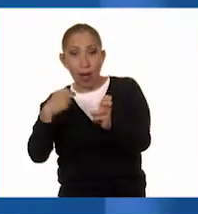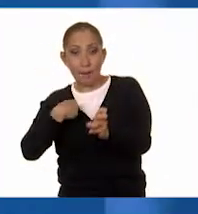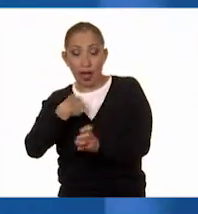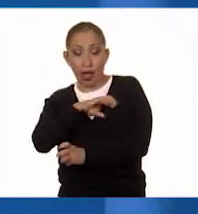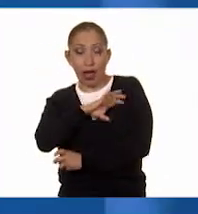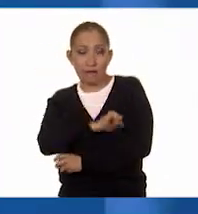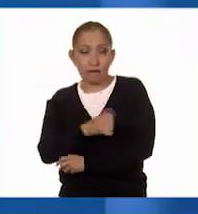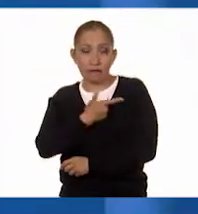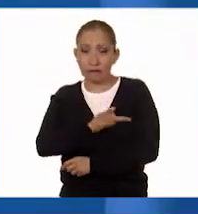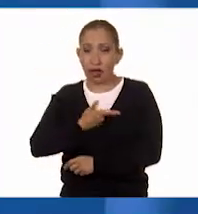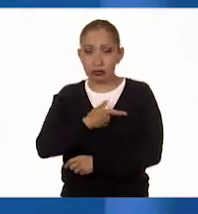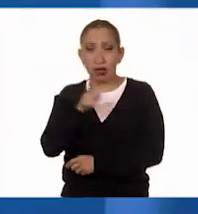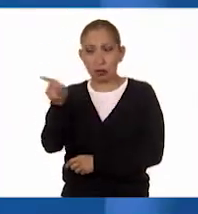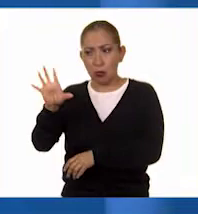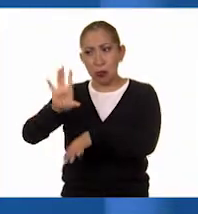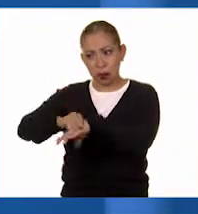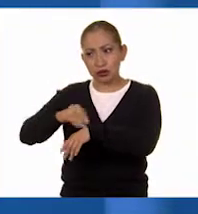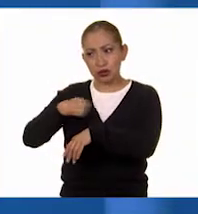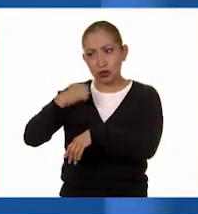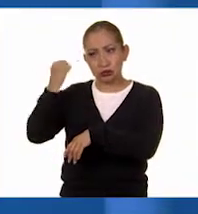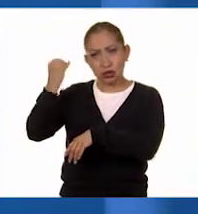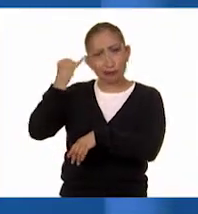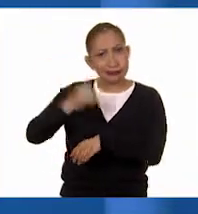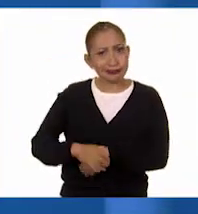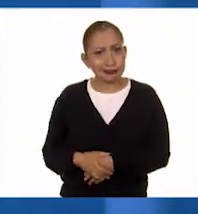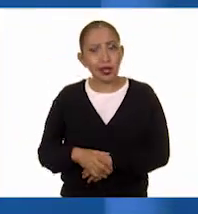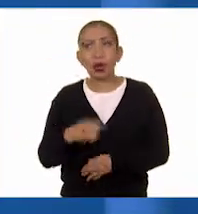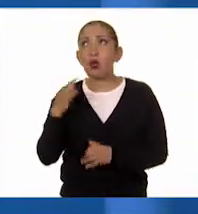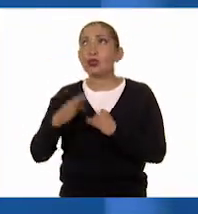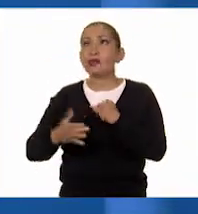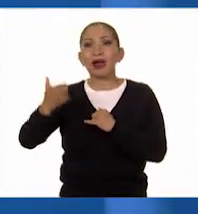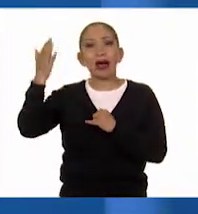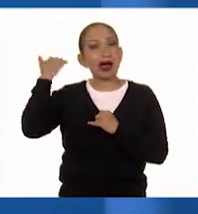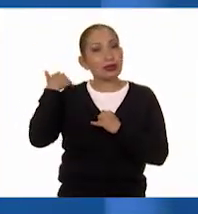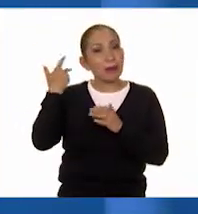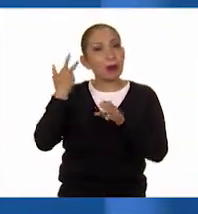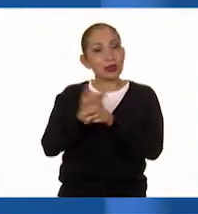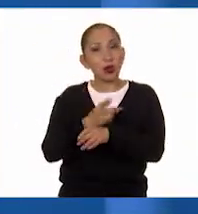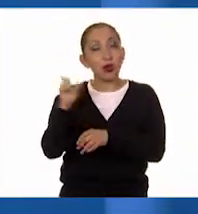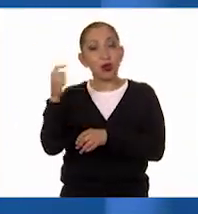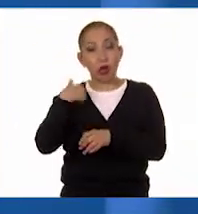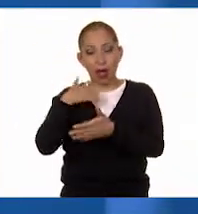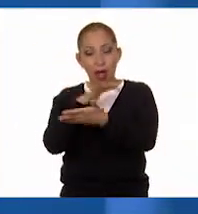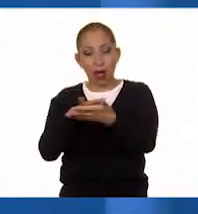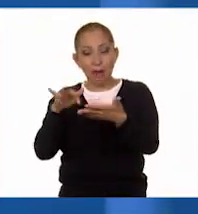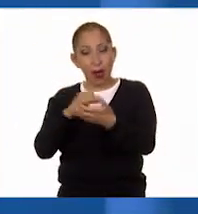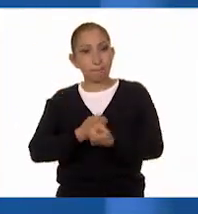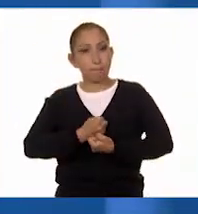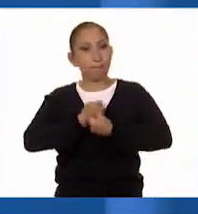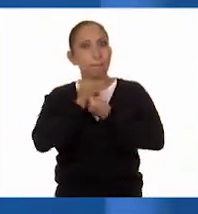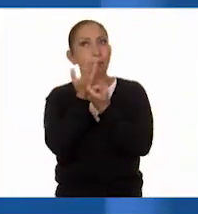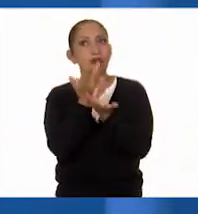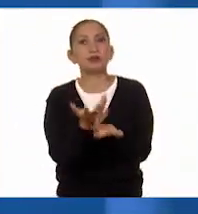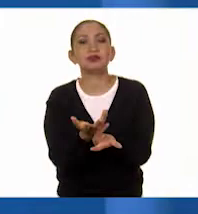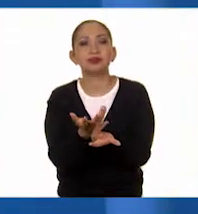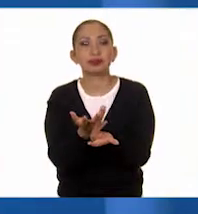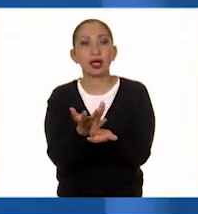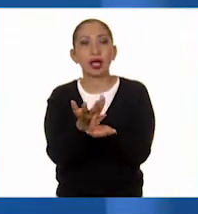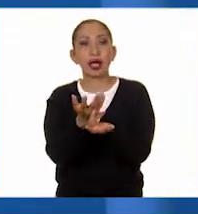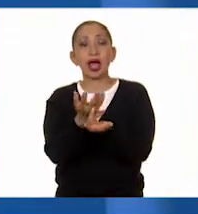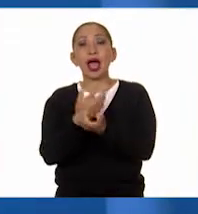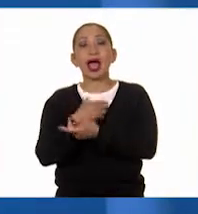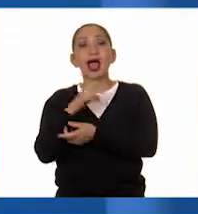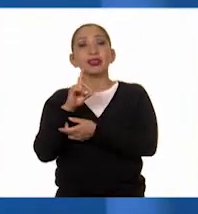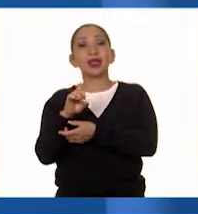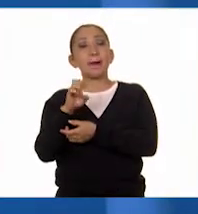me gusta mucho, me has permitido compartirlo. La última vez en que eso ocurrió fue cuando leímos el poema de Deber del